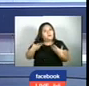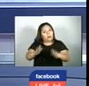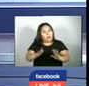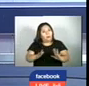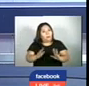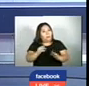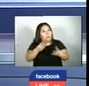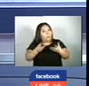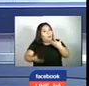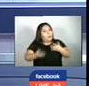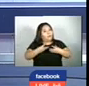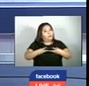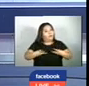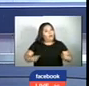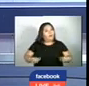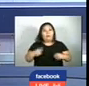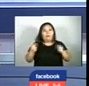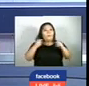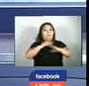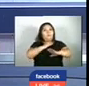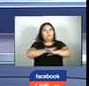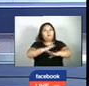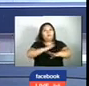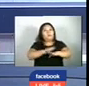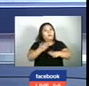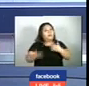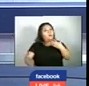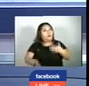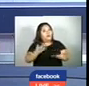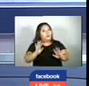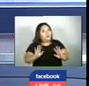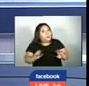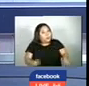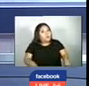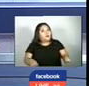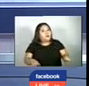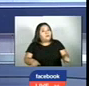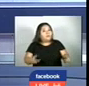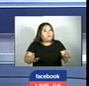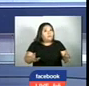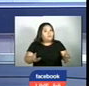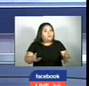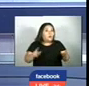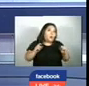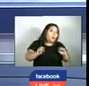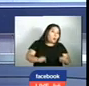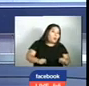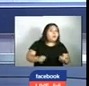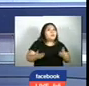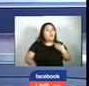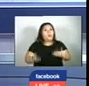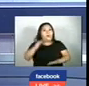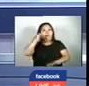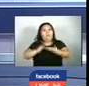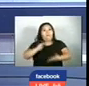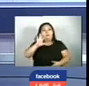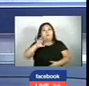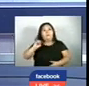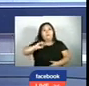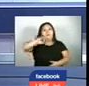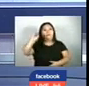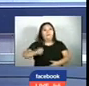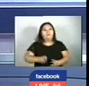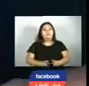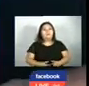espera reduzca las complicaciones en salud que puedan llegarse a tener en hasta un 50%.